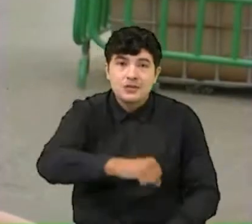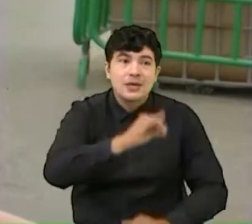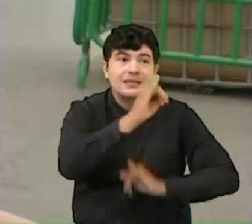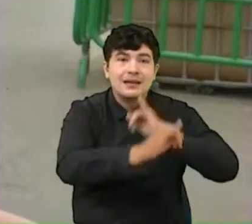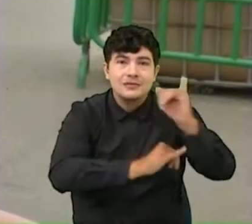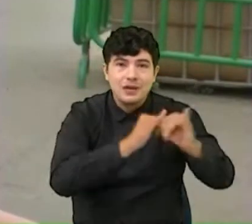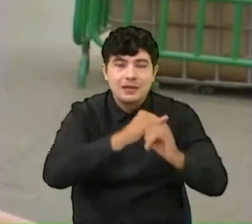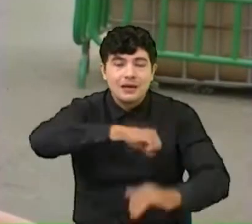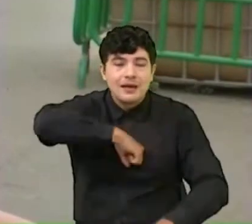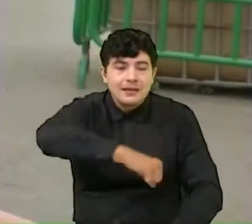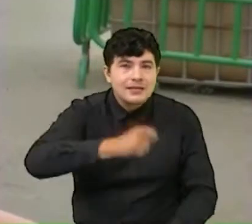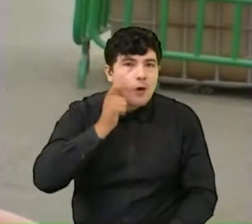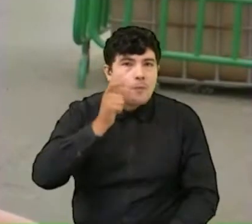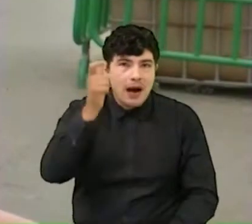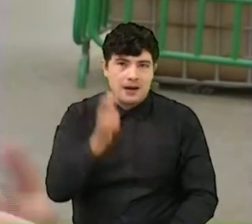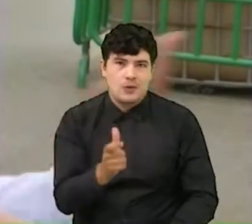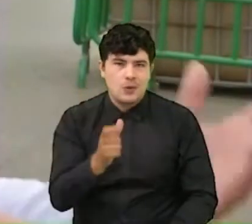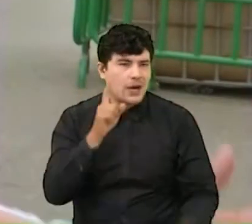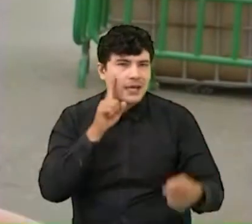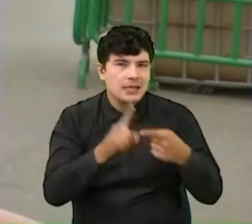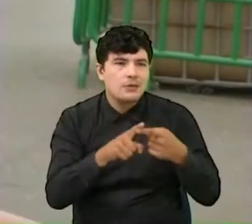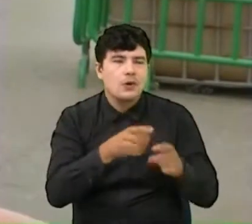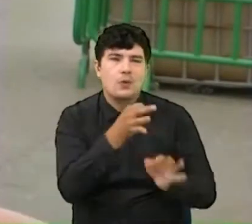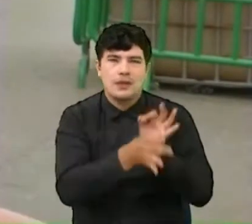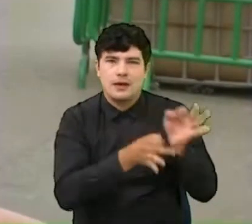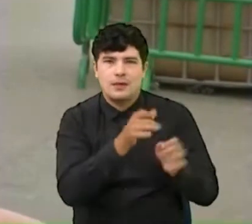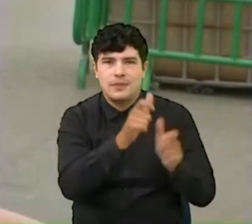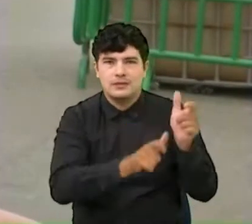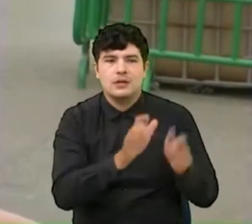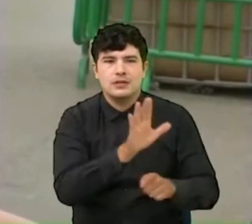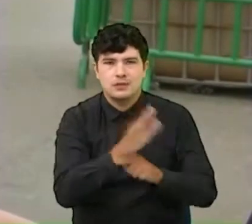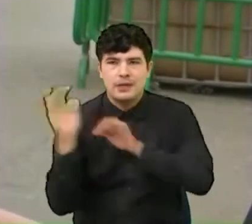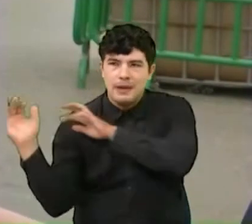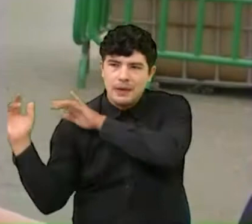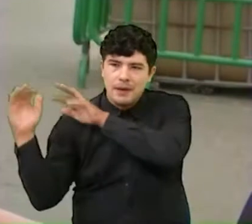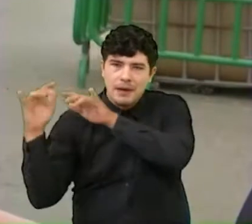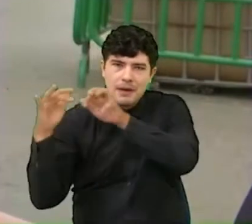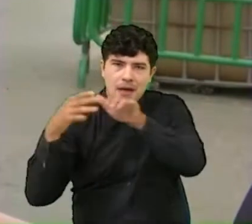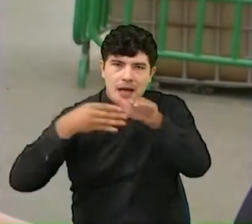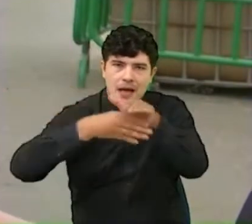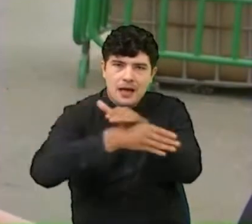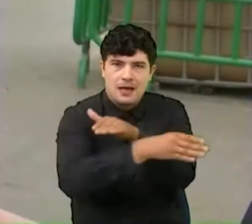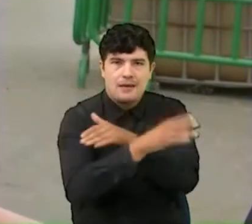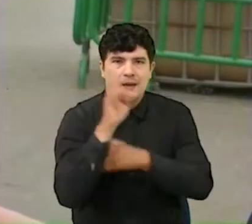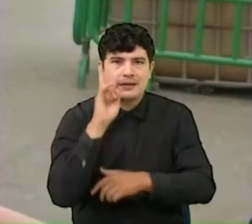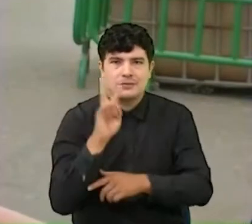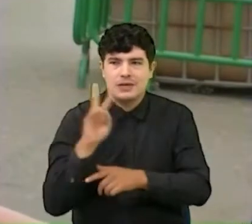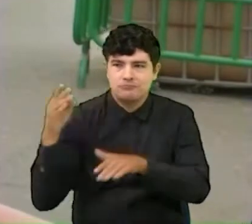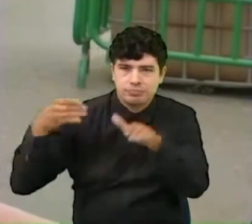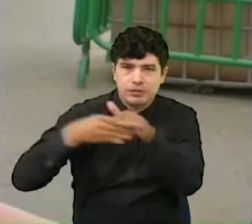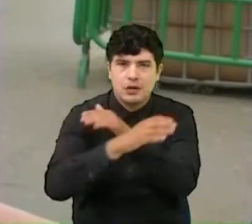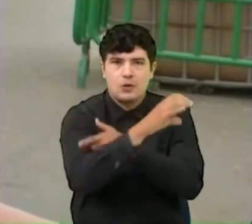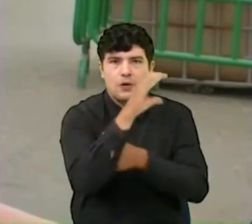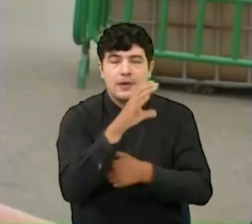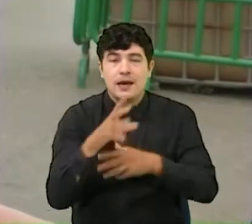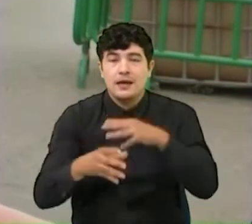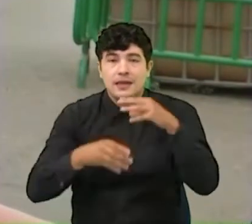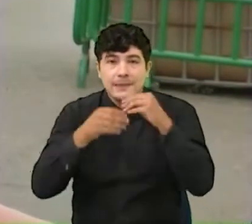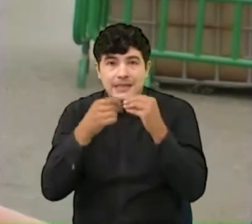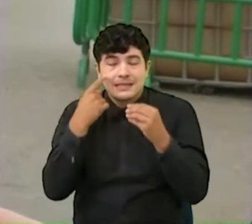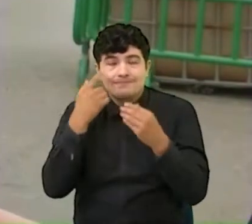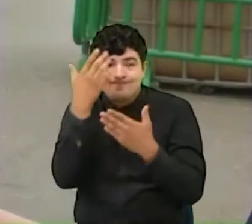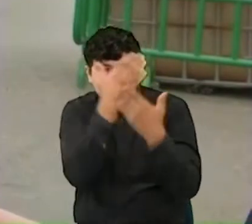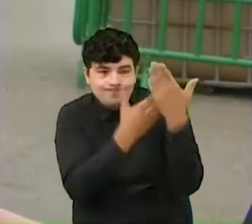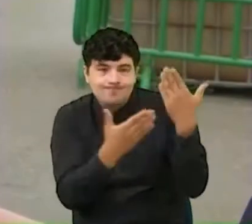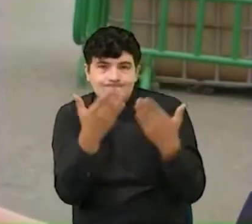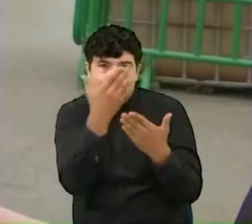de la integridad y de la protección que deben de tener estas personas como migrantes, pero también tenemos que centrarnos en las problemáticas que se han